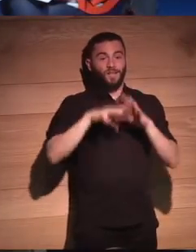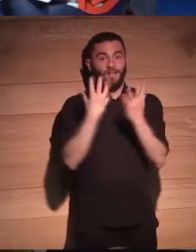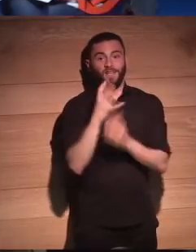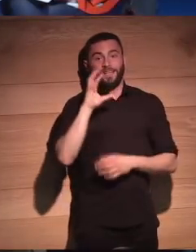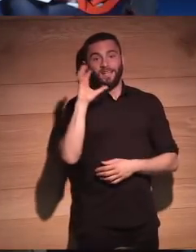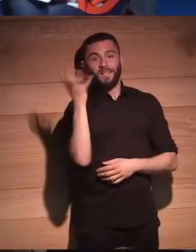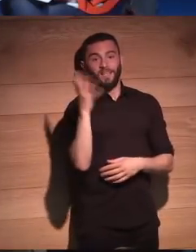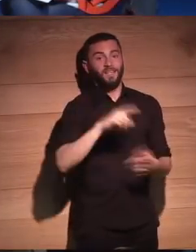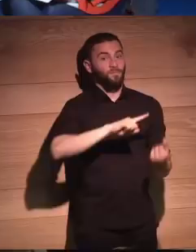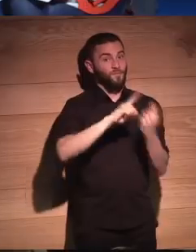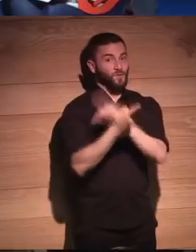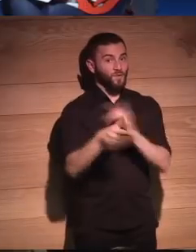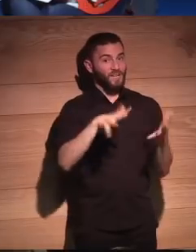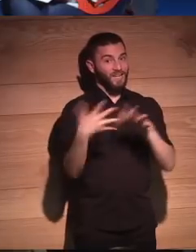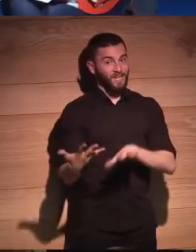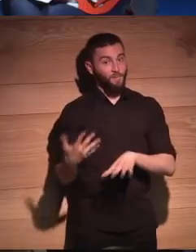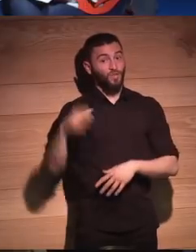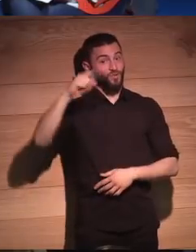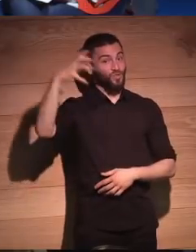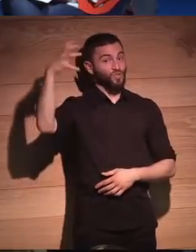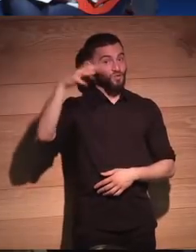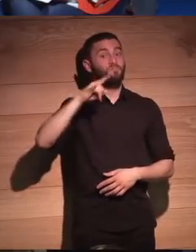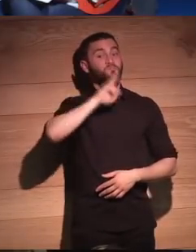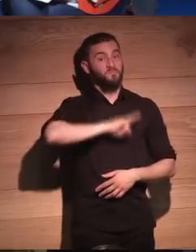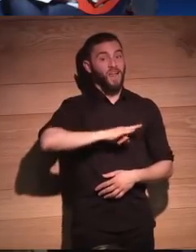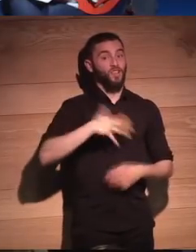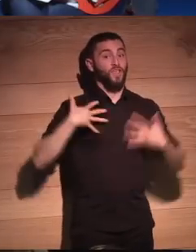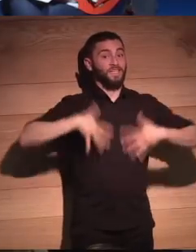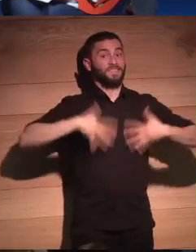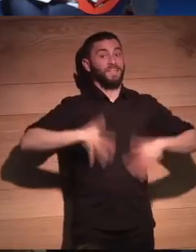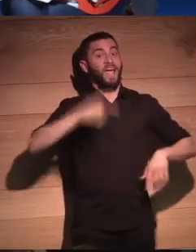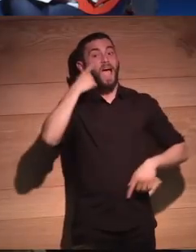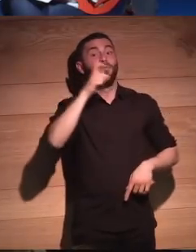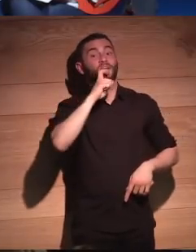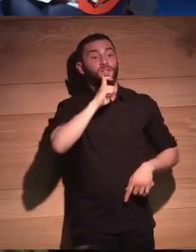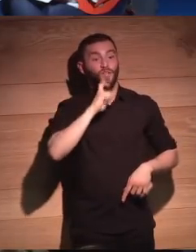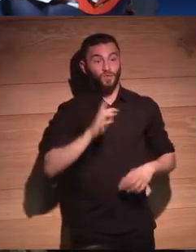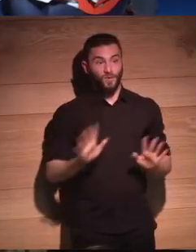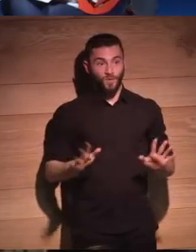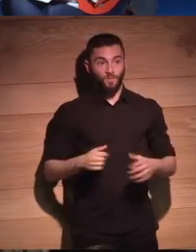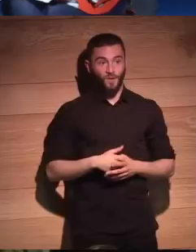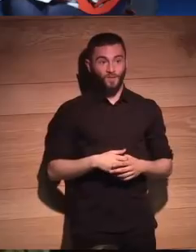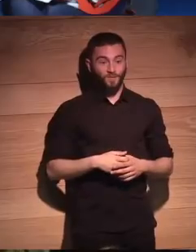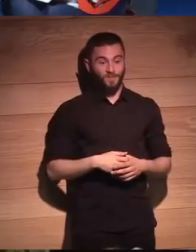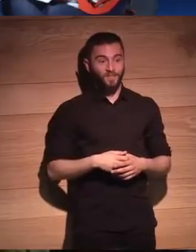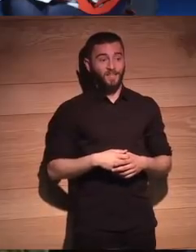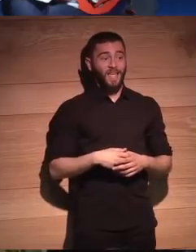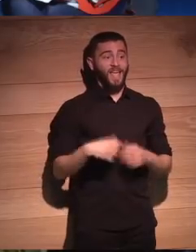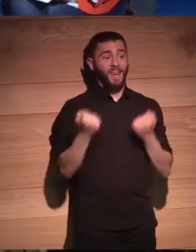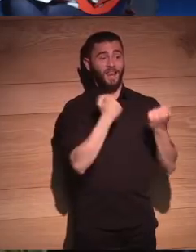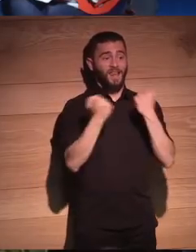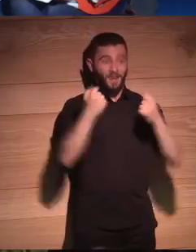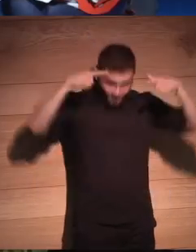tal, con el sol, mal. Entonces, de ahí- mucho calor, el traje, fatal. Placas solares en el Deducimos que Batmóvil. el Batmóvil será híbrido